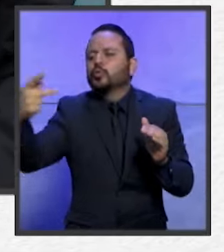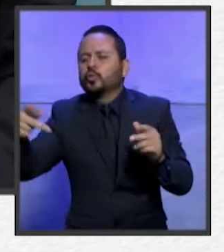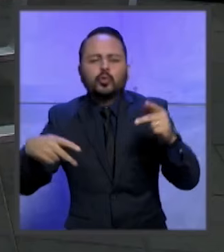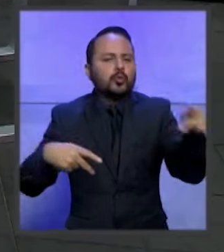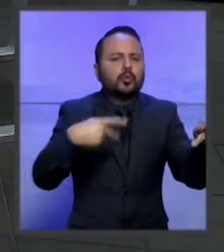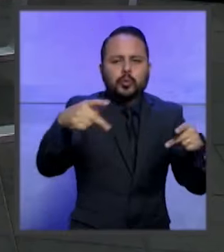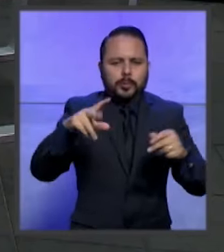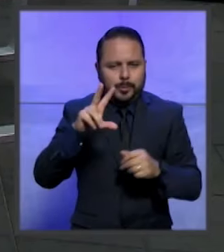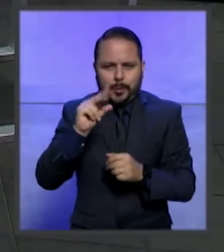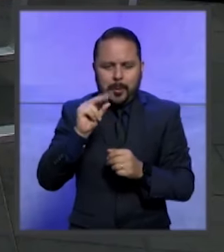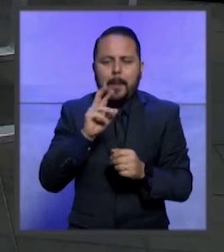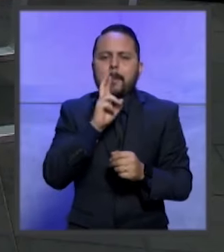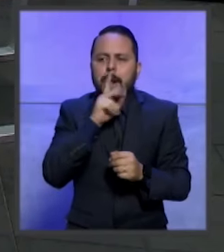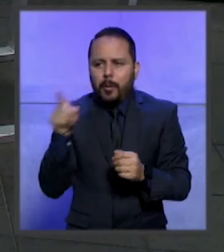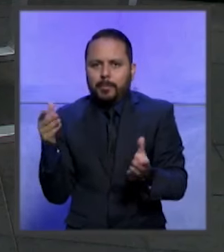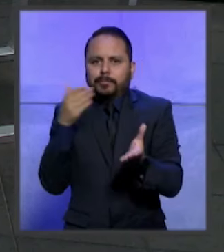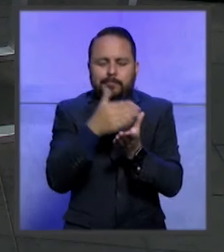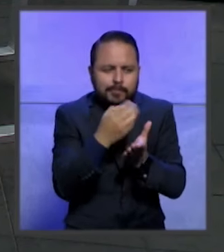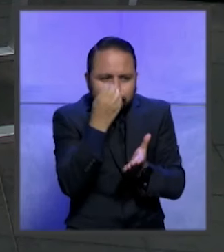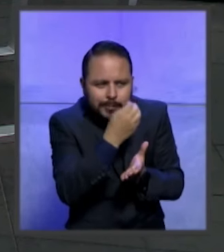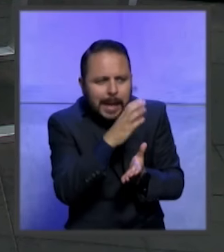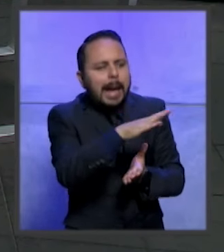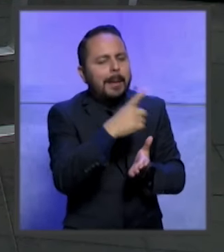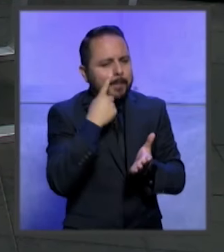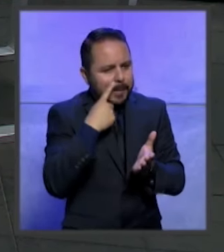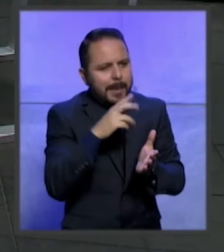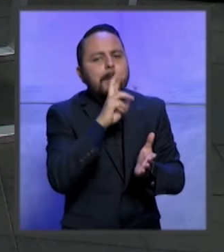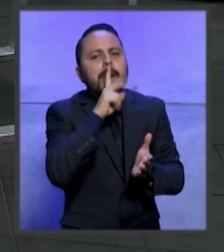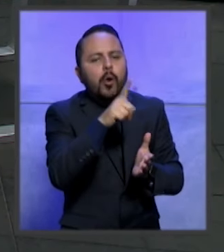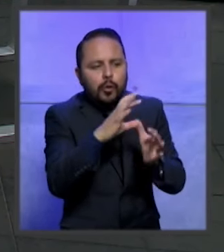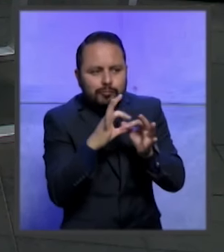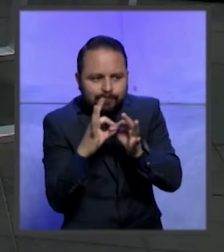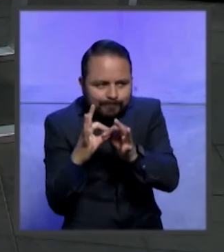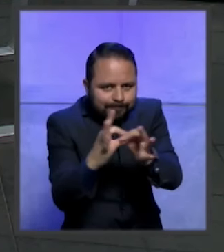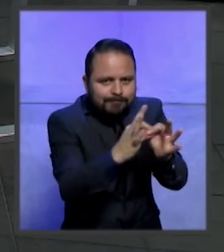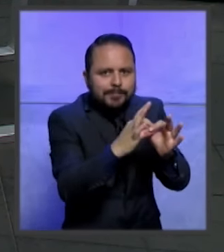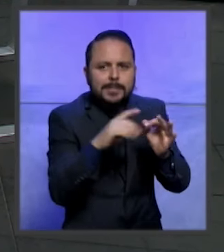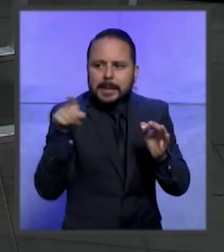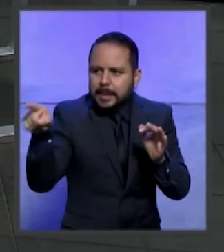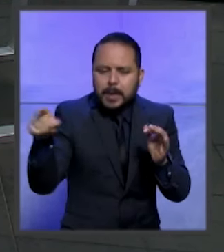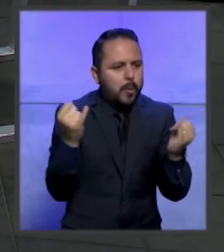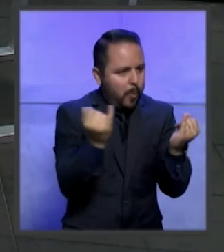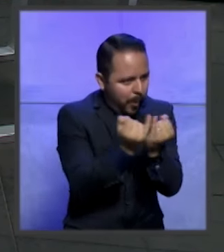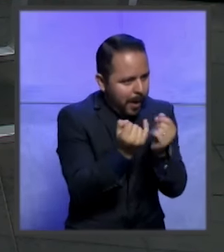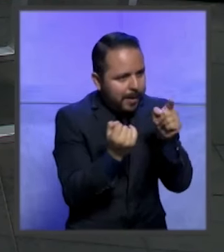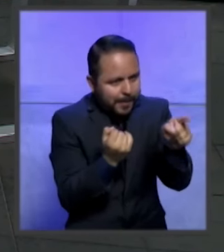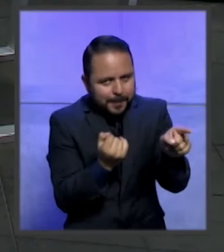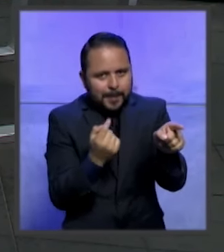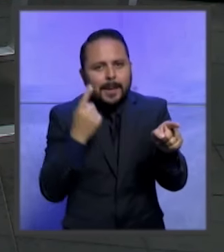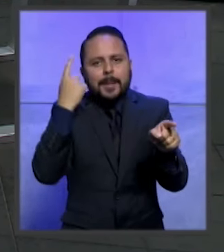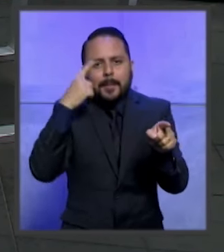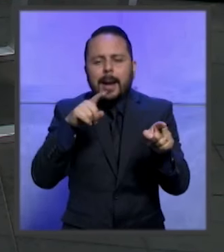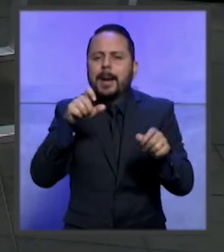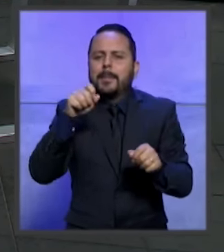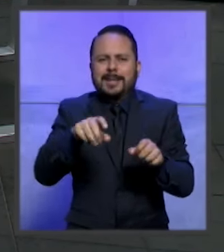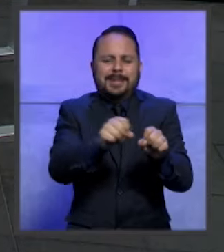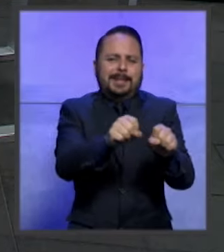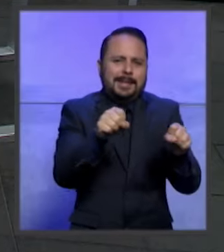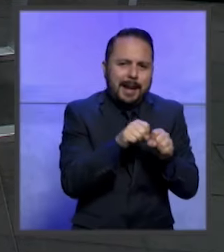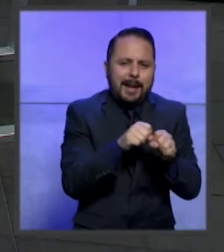locales y lo mejor es estandarizar lasas homogenizar lasas para que los justiciables